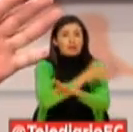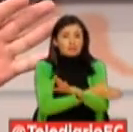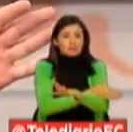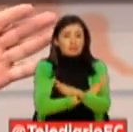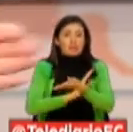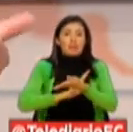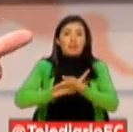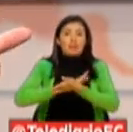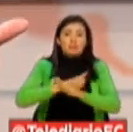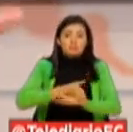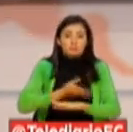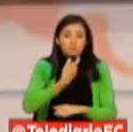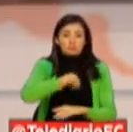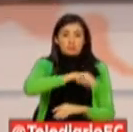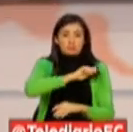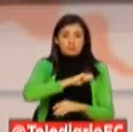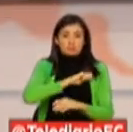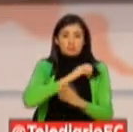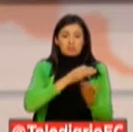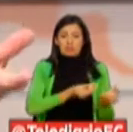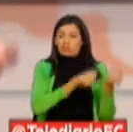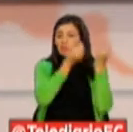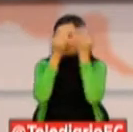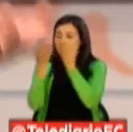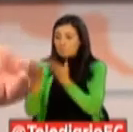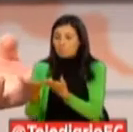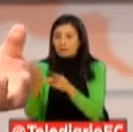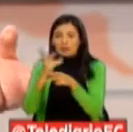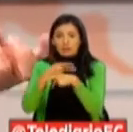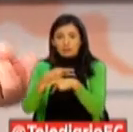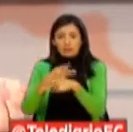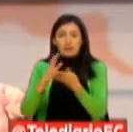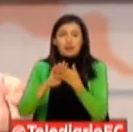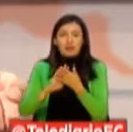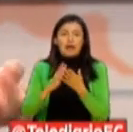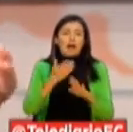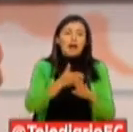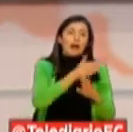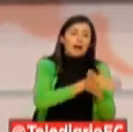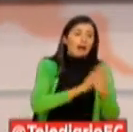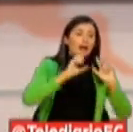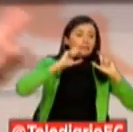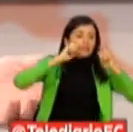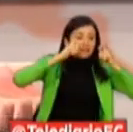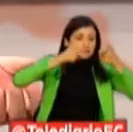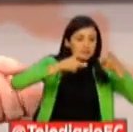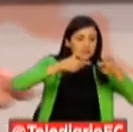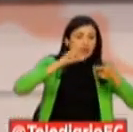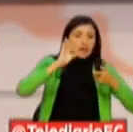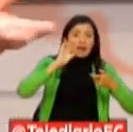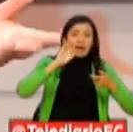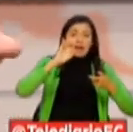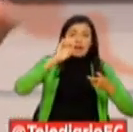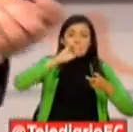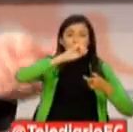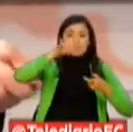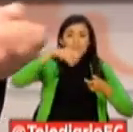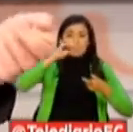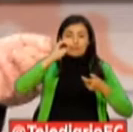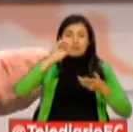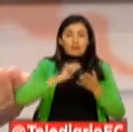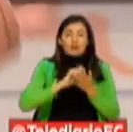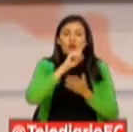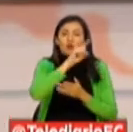mencionado. Entre tanto, había que utilizar el maíz, el fréjol y también las cucurbitas,